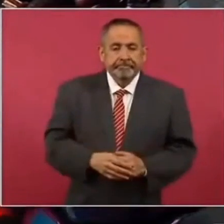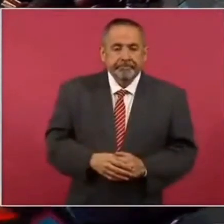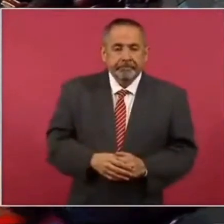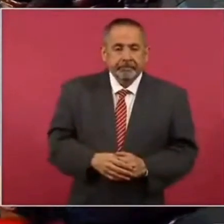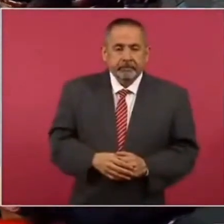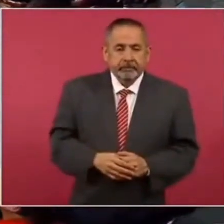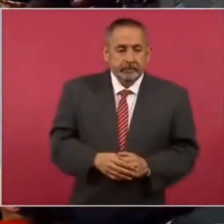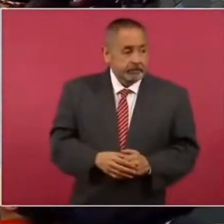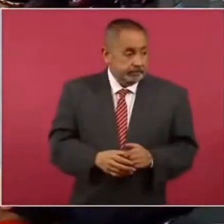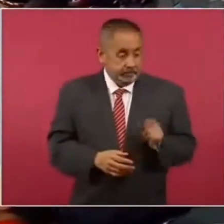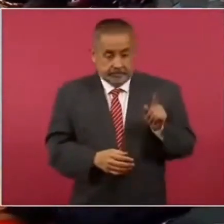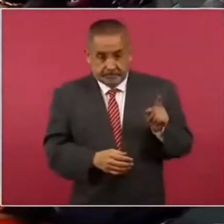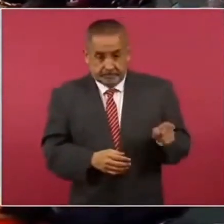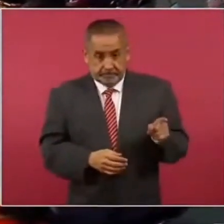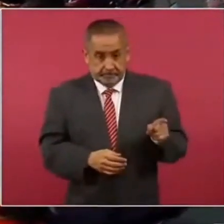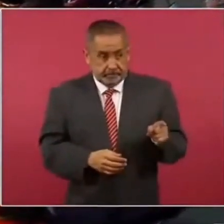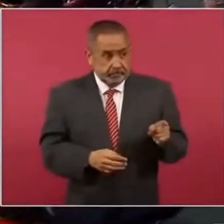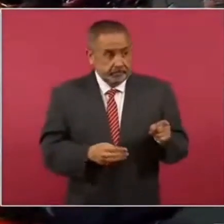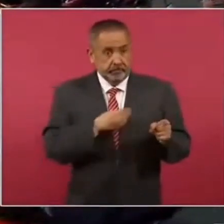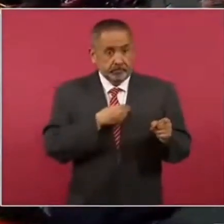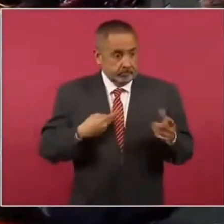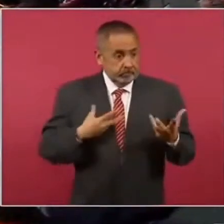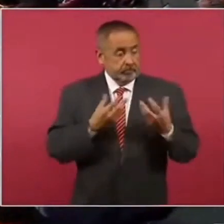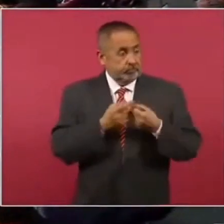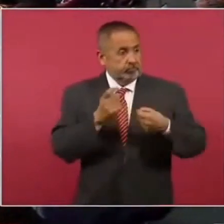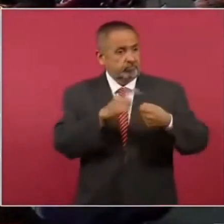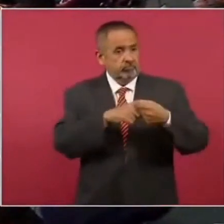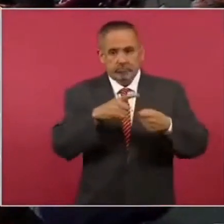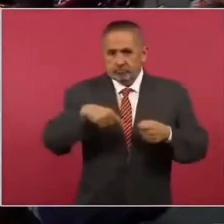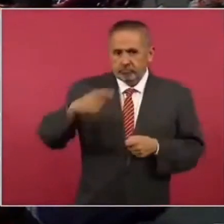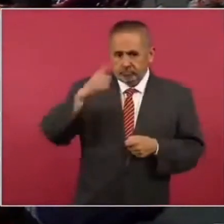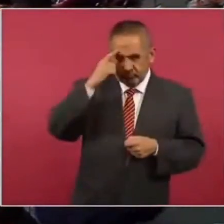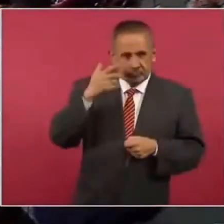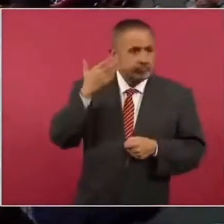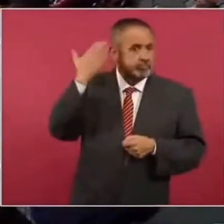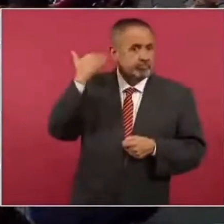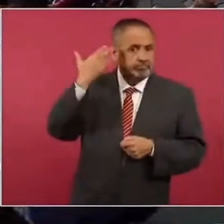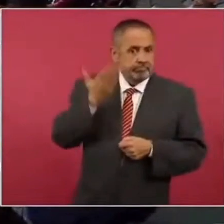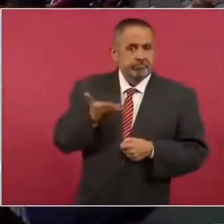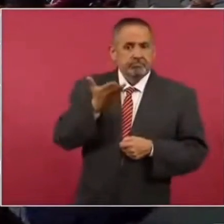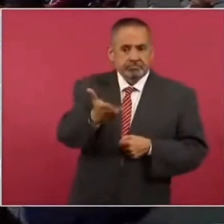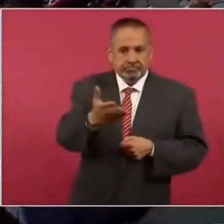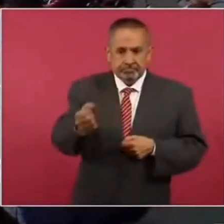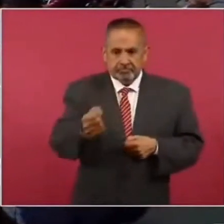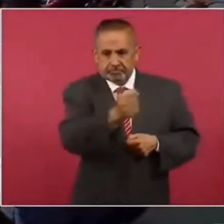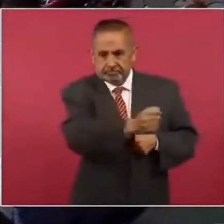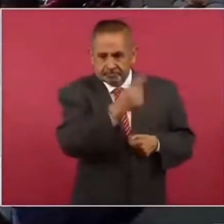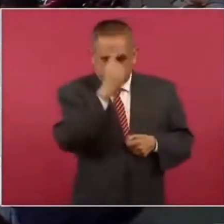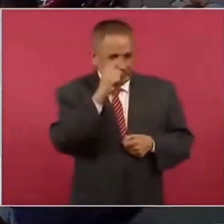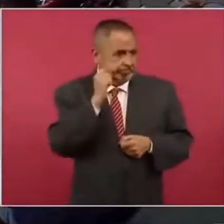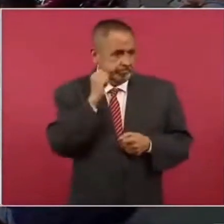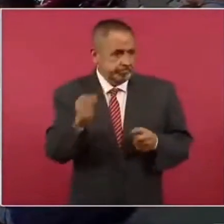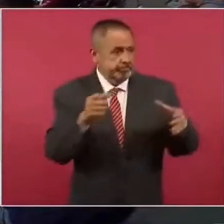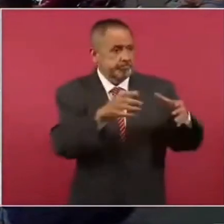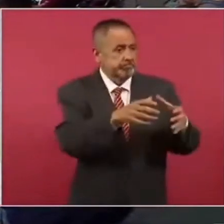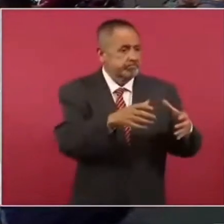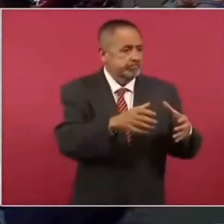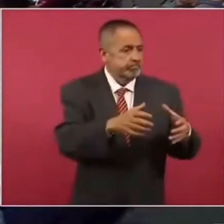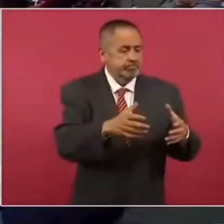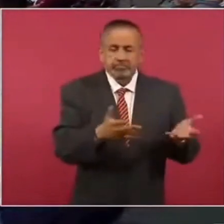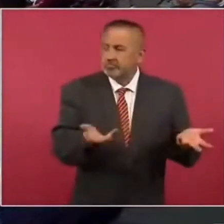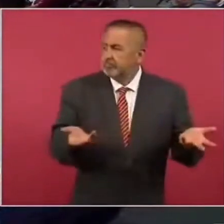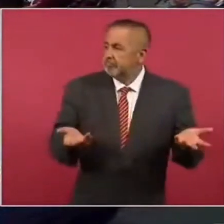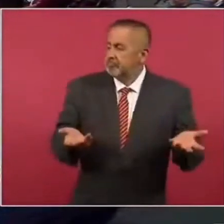Y están miembros que nosotros propusimos al Senado. Y quién